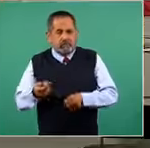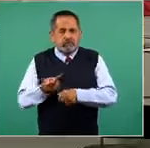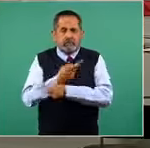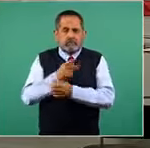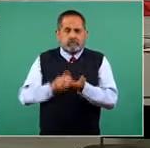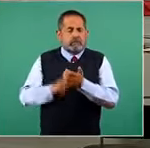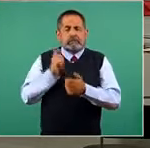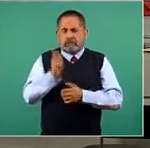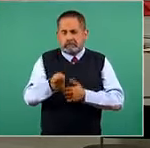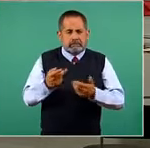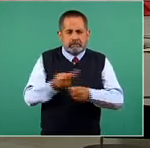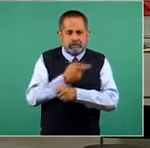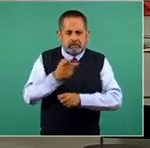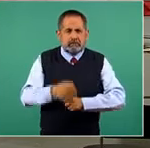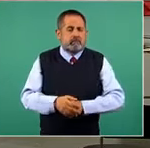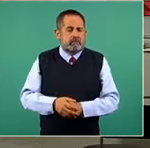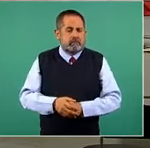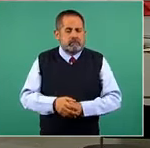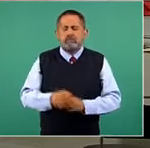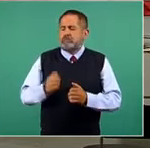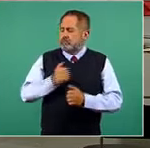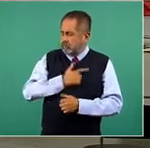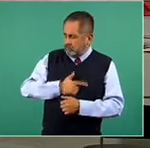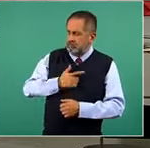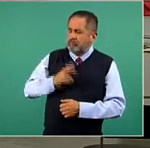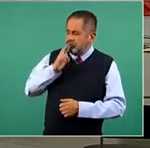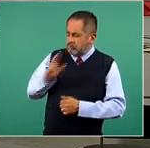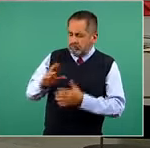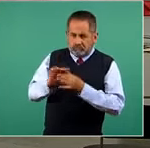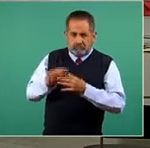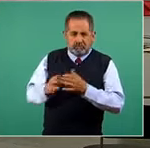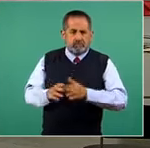pasando exactamente con eso? Con mucho gusto, volvemos a hablar de hongo negro.